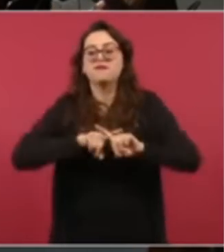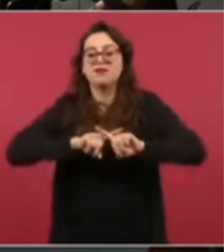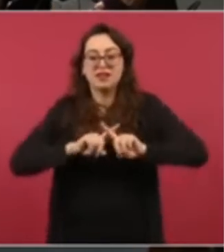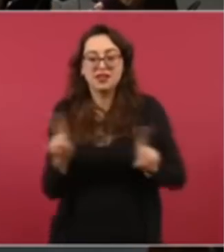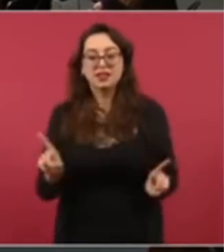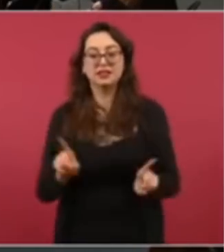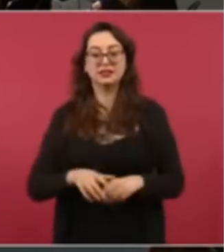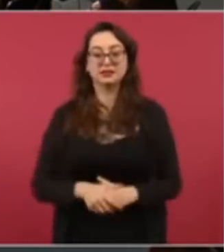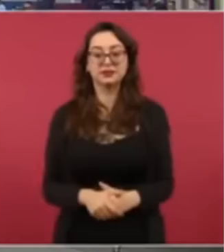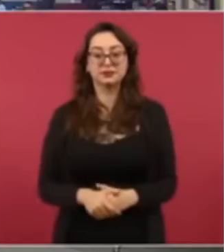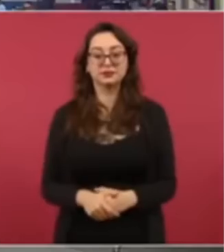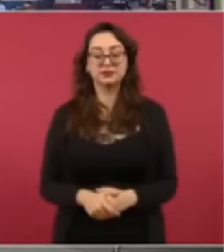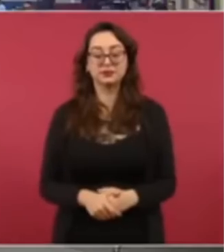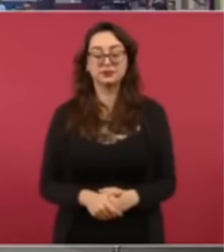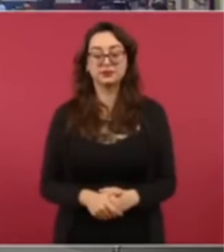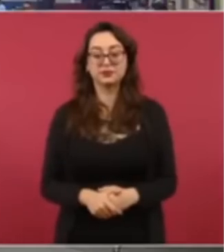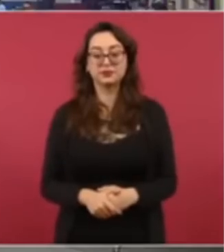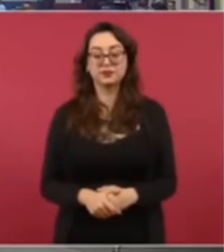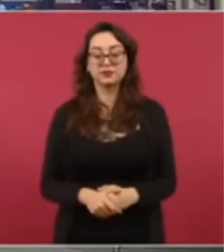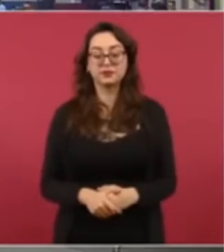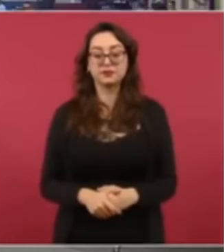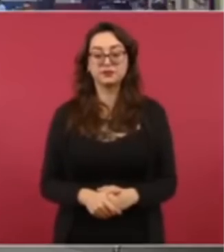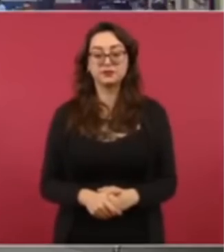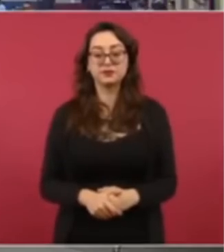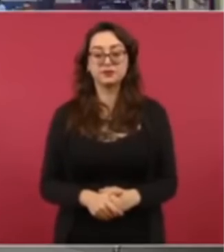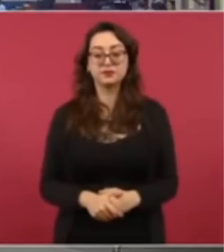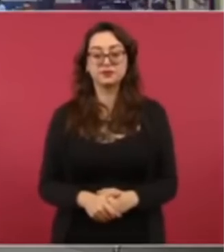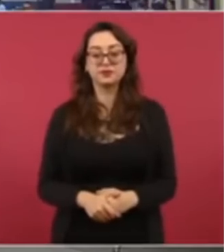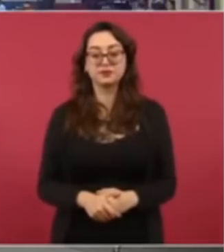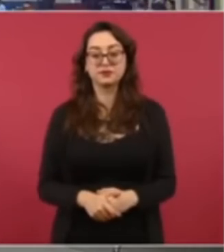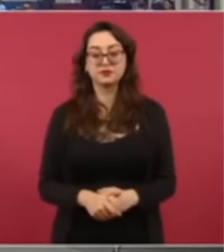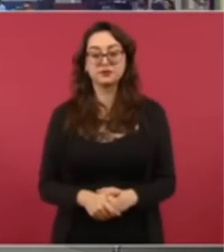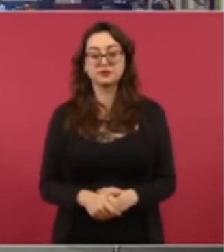vienen y corrompen a los jóvenes, causan muerte. El caso de